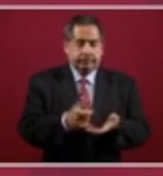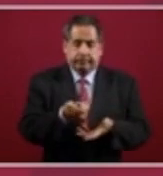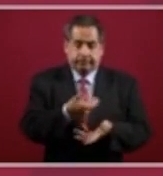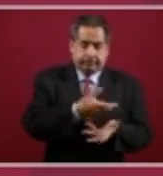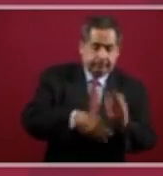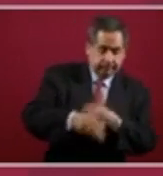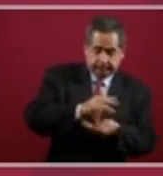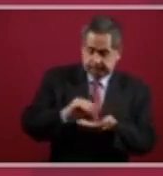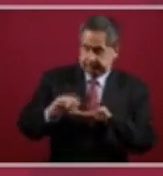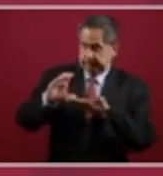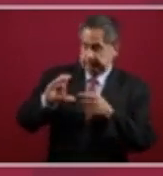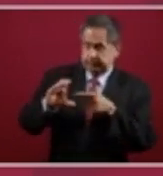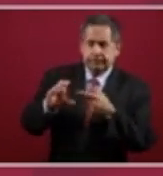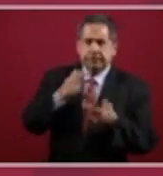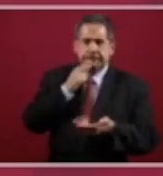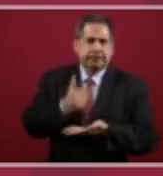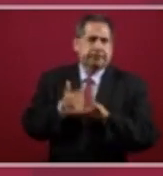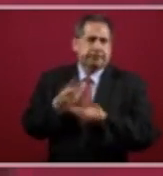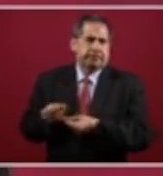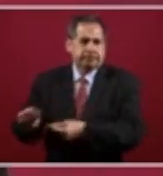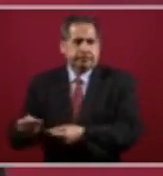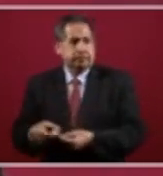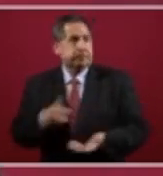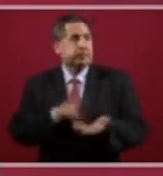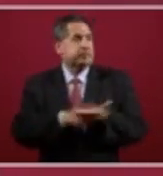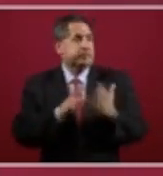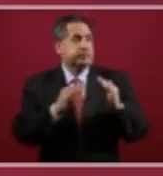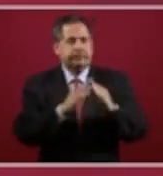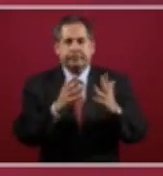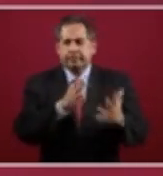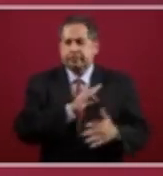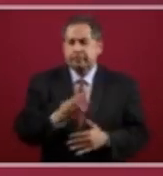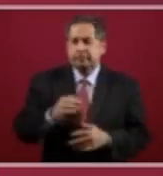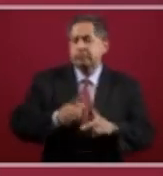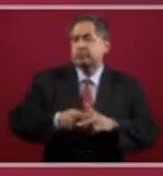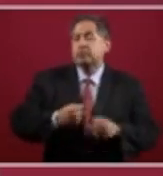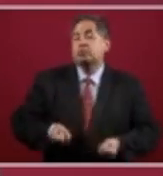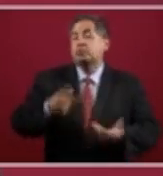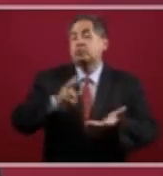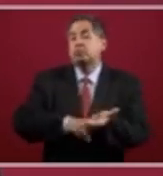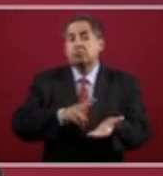casa está valuada en 100 millones de pesos,